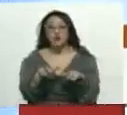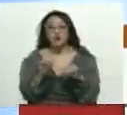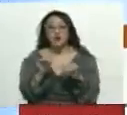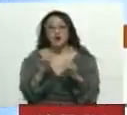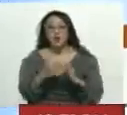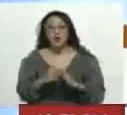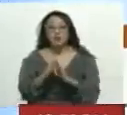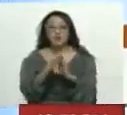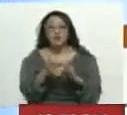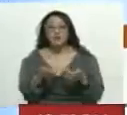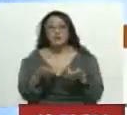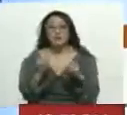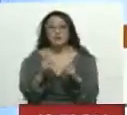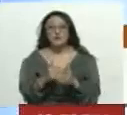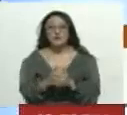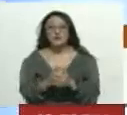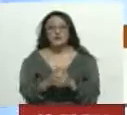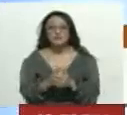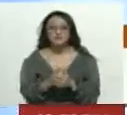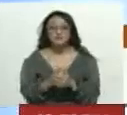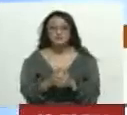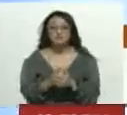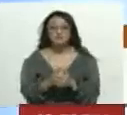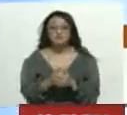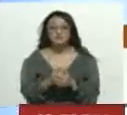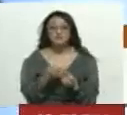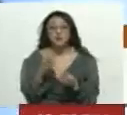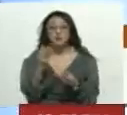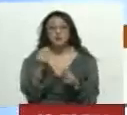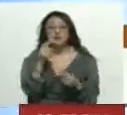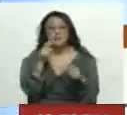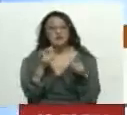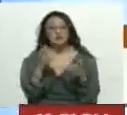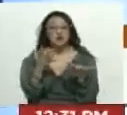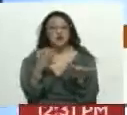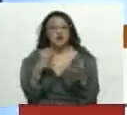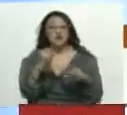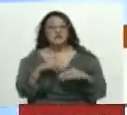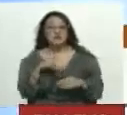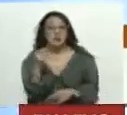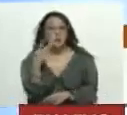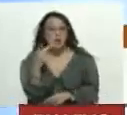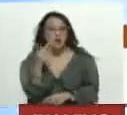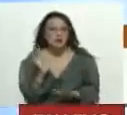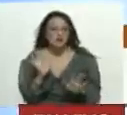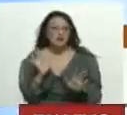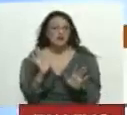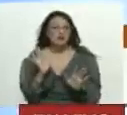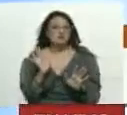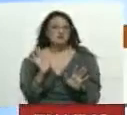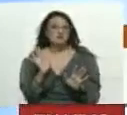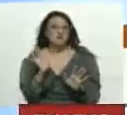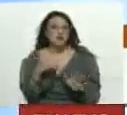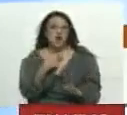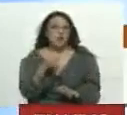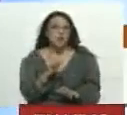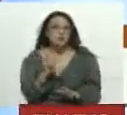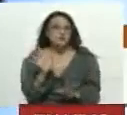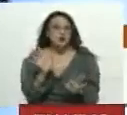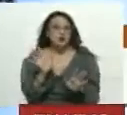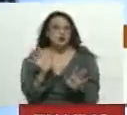comuna permite hacer eso porque inclusive puede haber mucha gente que no es adepta uno como proyecto político incluso